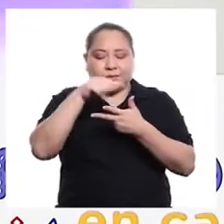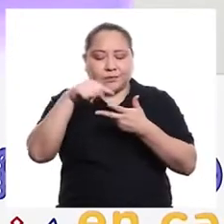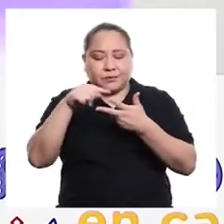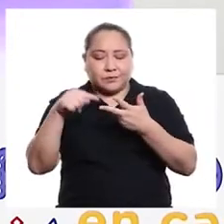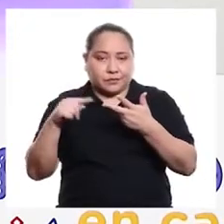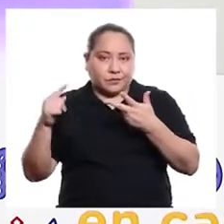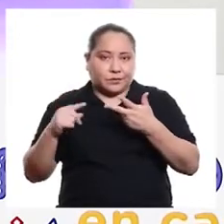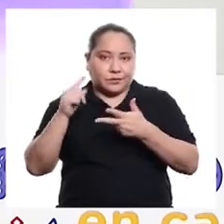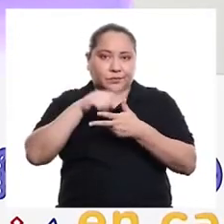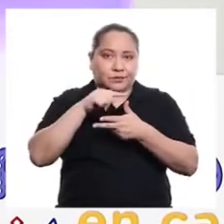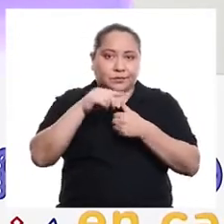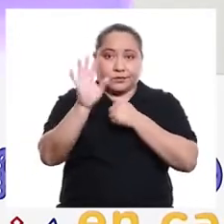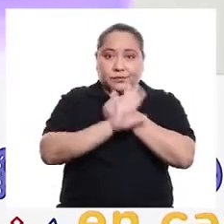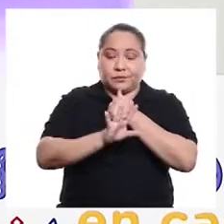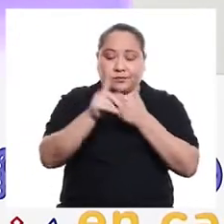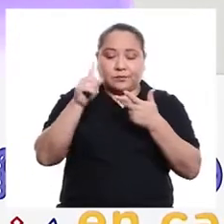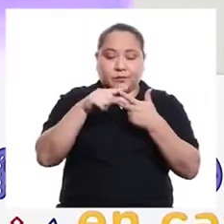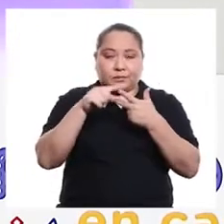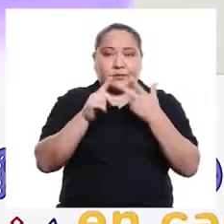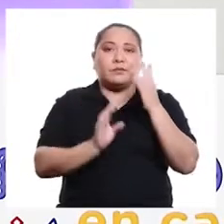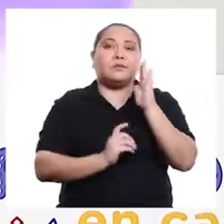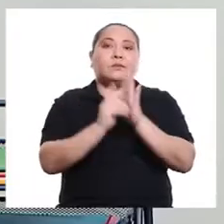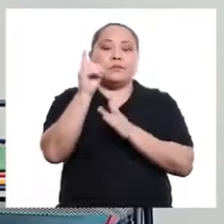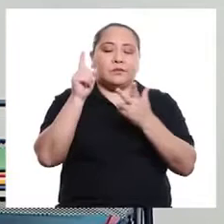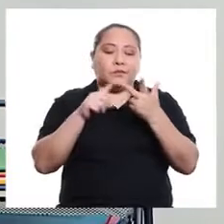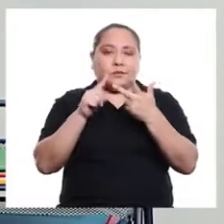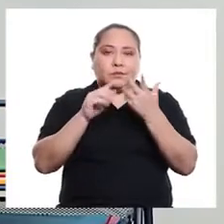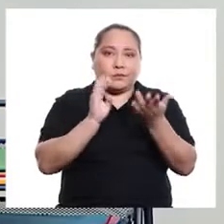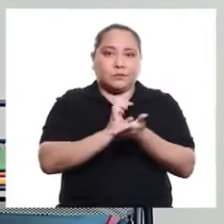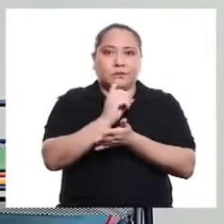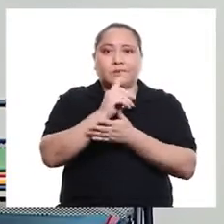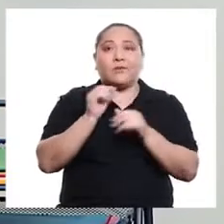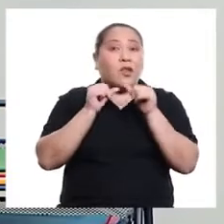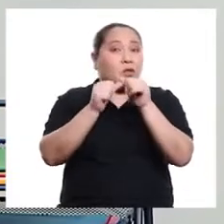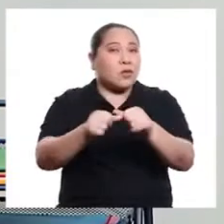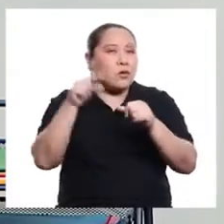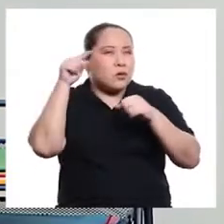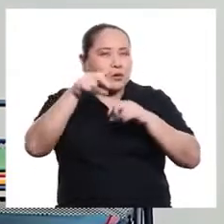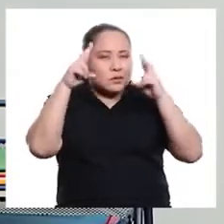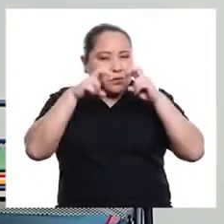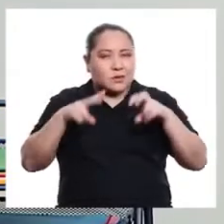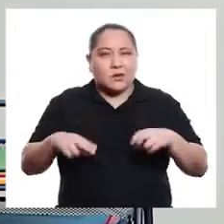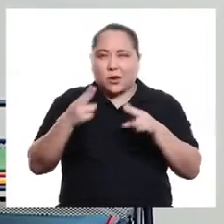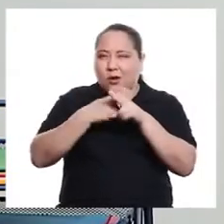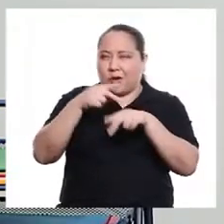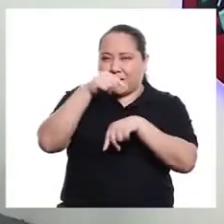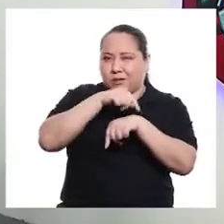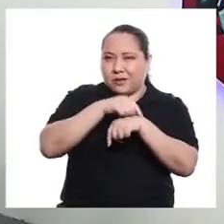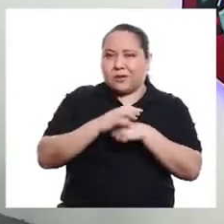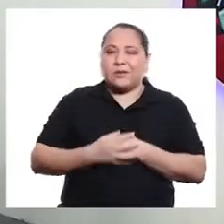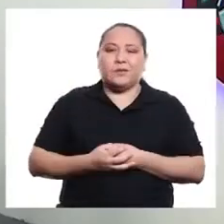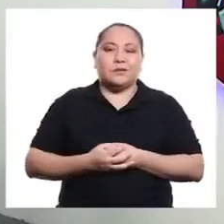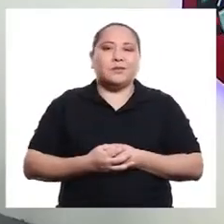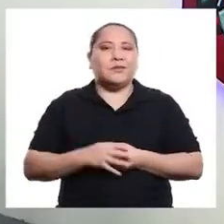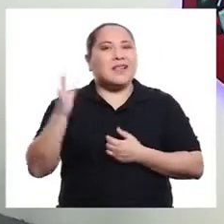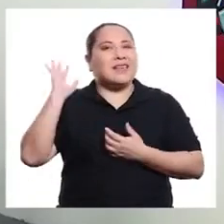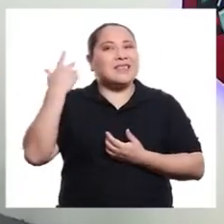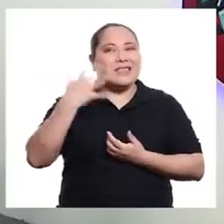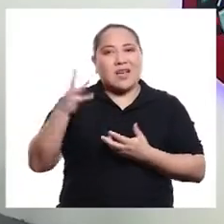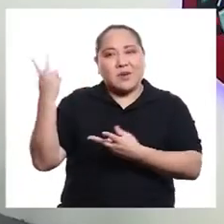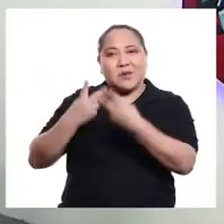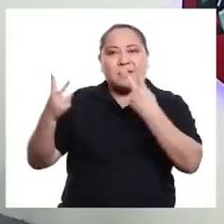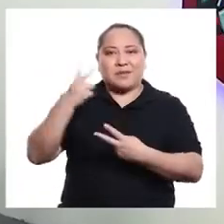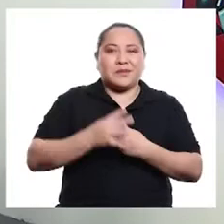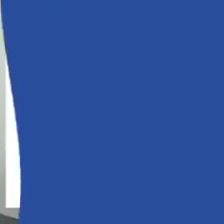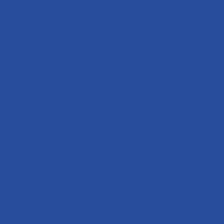la seguridad, el desarrollo y la educación. Continuaremos con la investigación en unos minutos. ¡Ya volvemos!